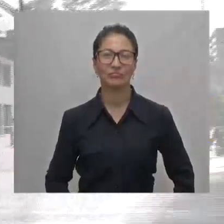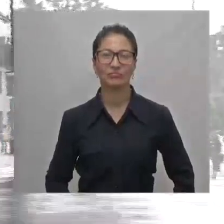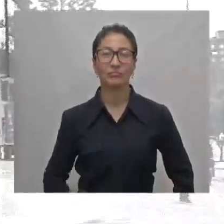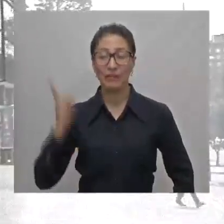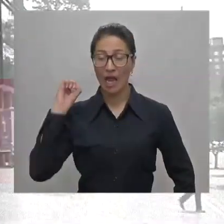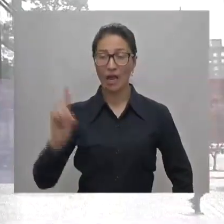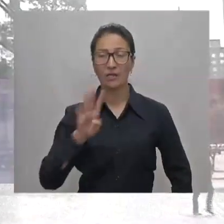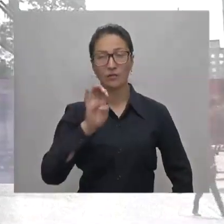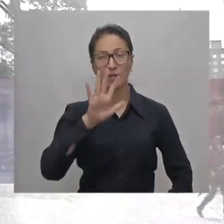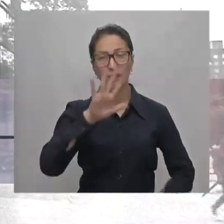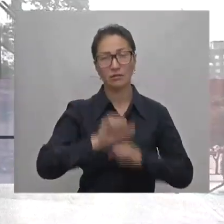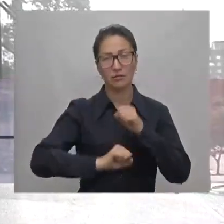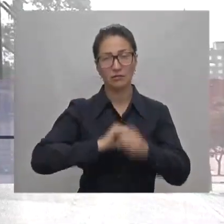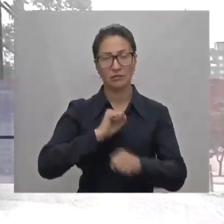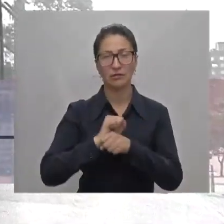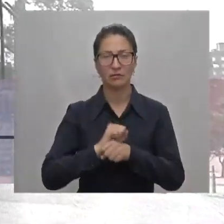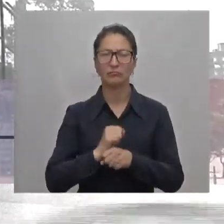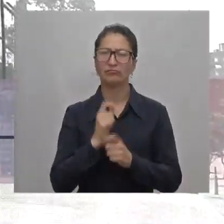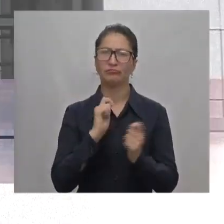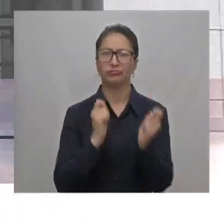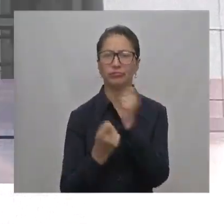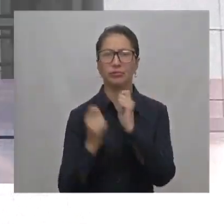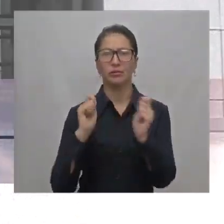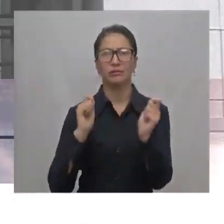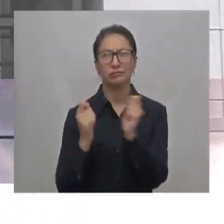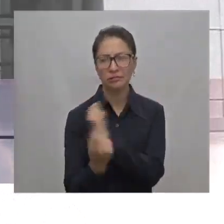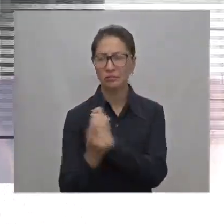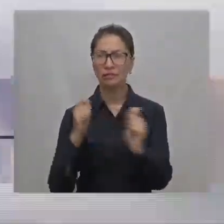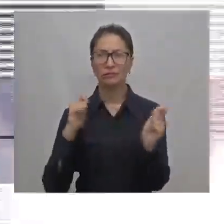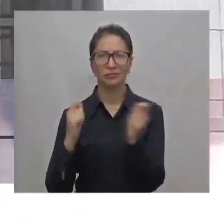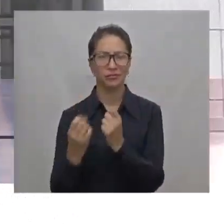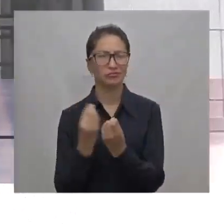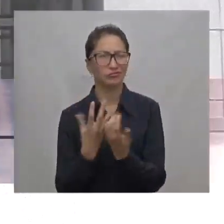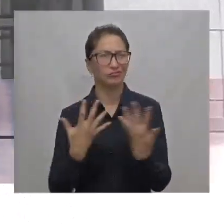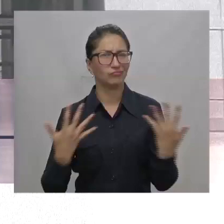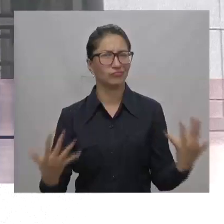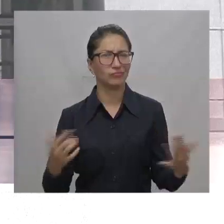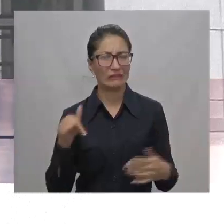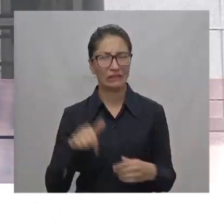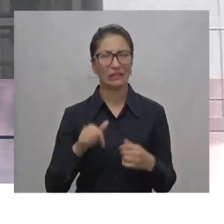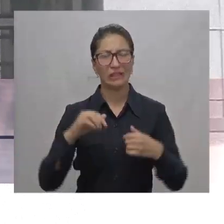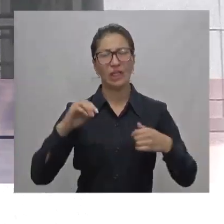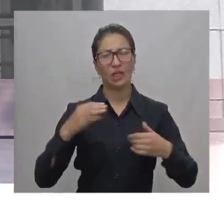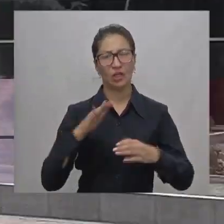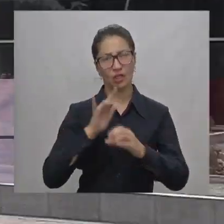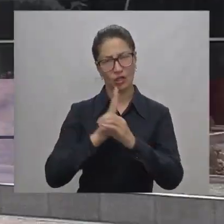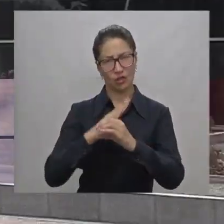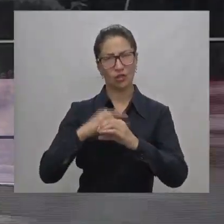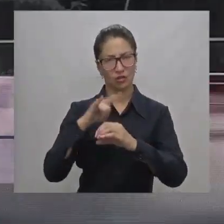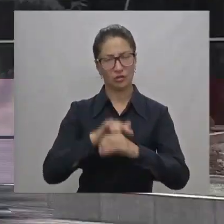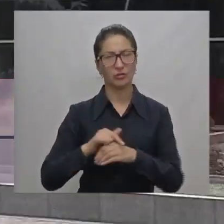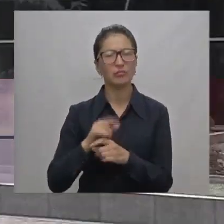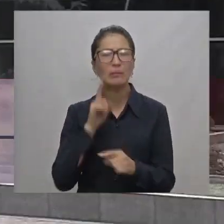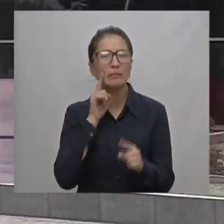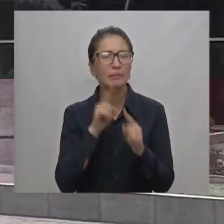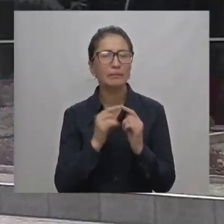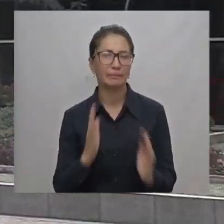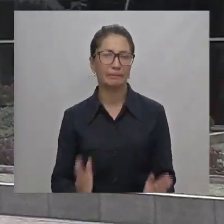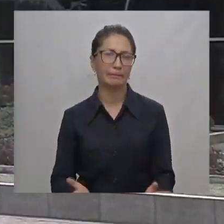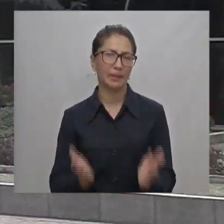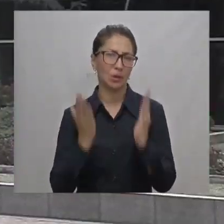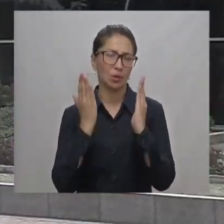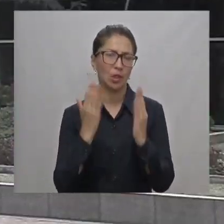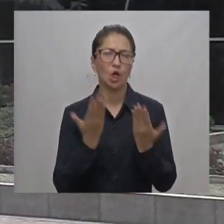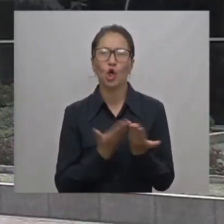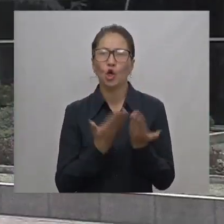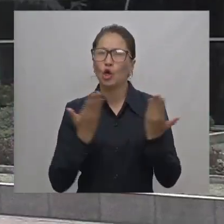A lo largo de 95 años han sido muchos los cambios que ha vivido la Contraloría General de la República, buscando perfeccionar el